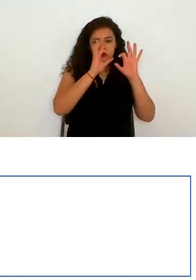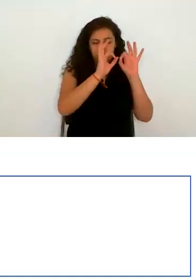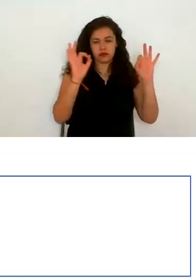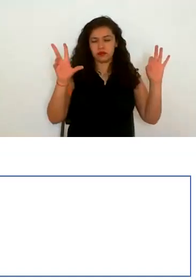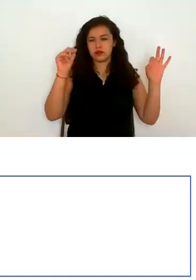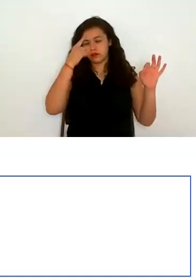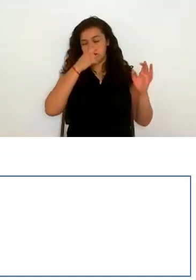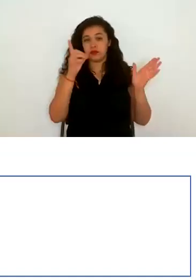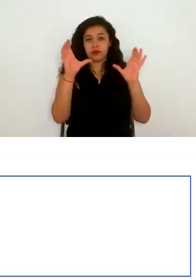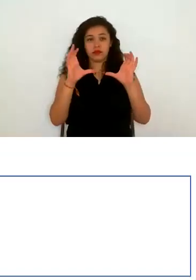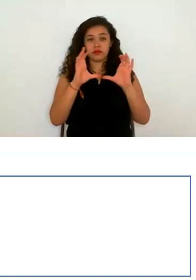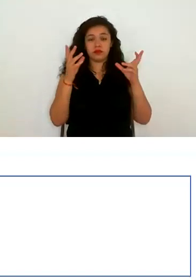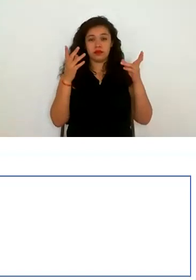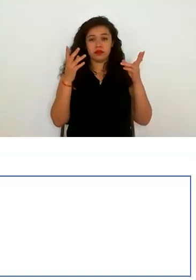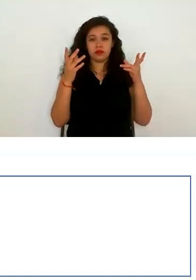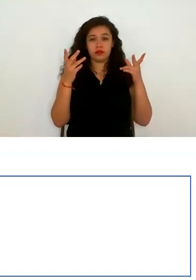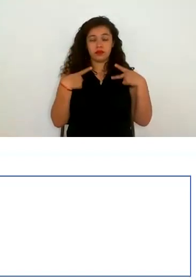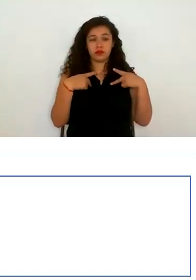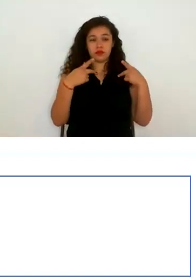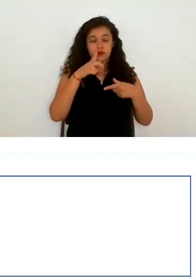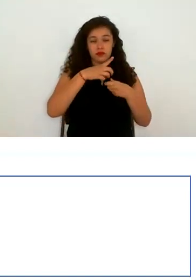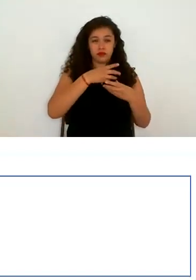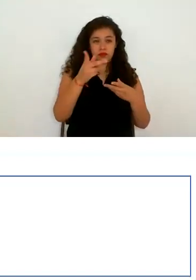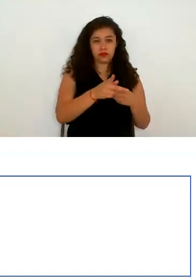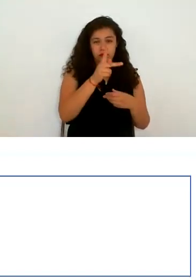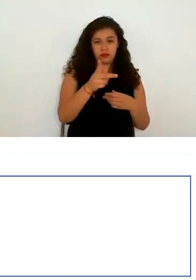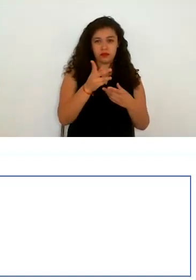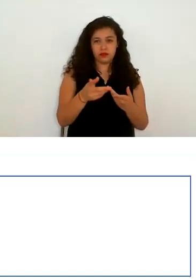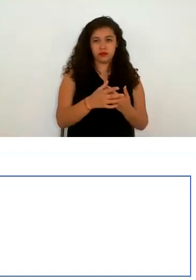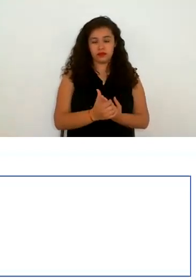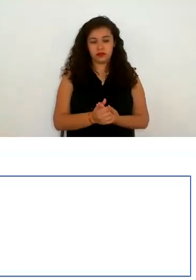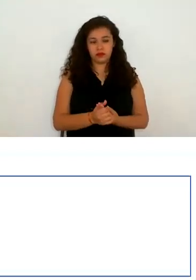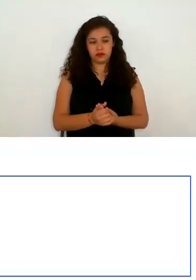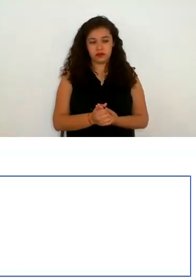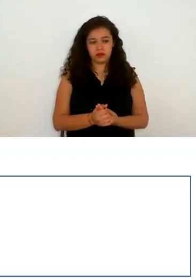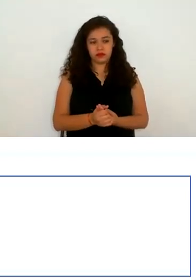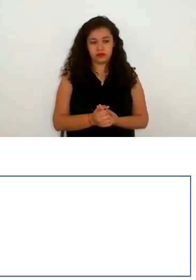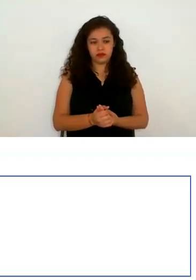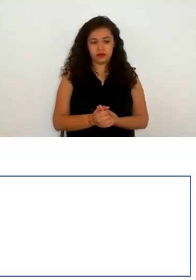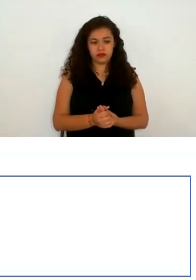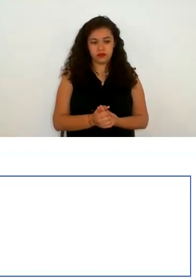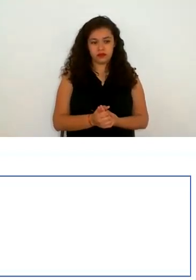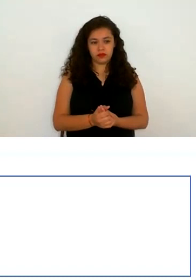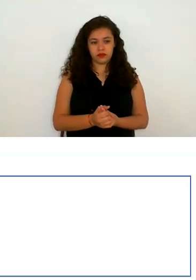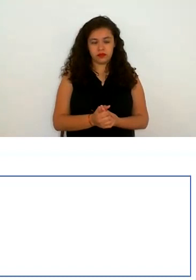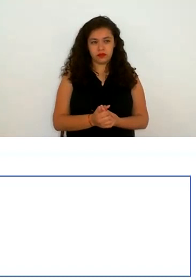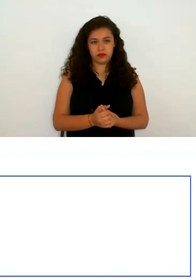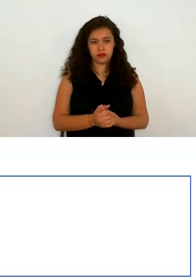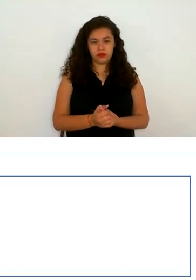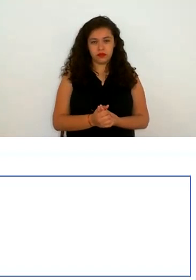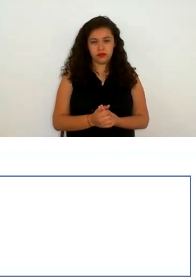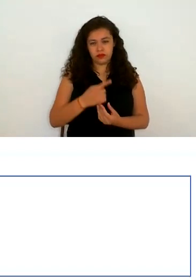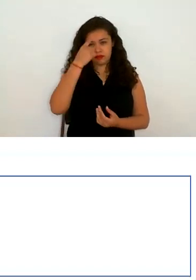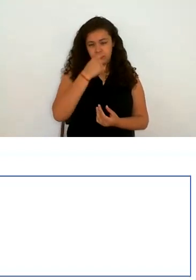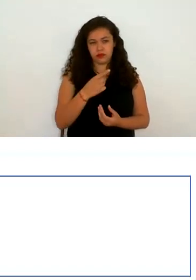la certificación de algún fedatario público o autoridad jurisdiccional para evitar su alteración o la pérdida de